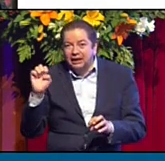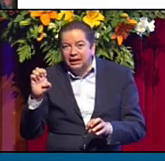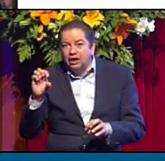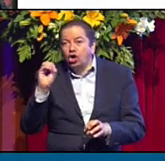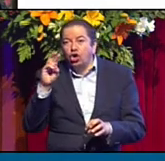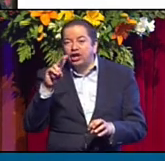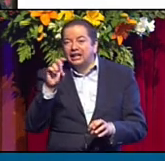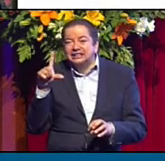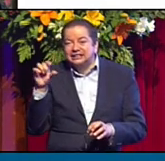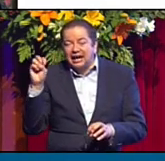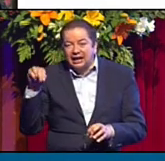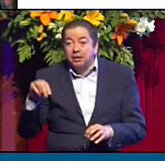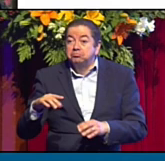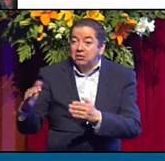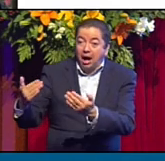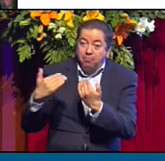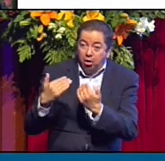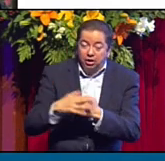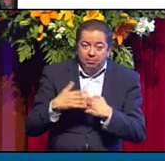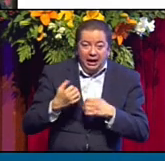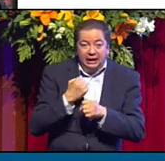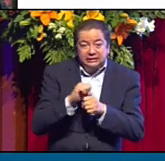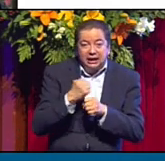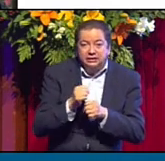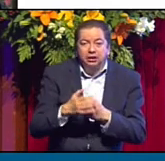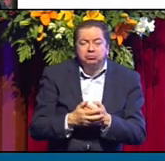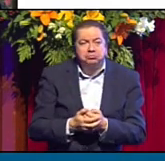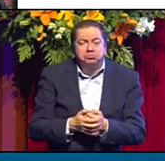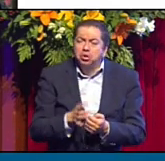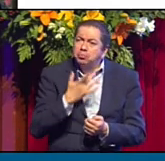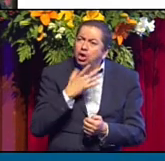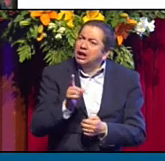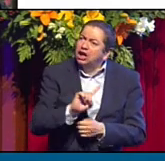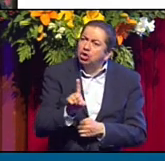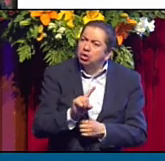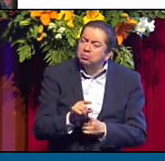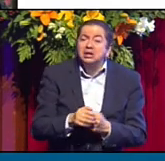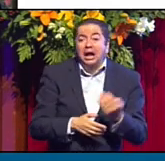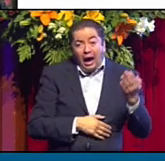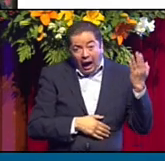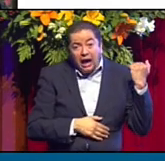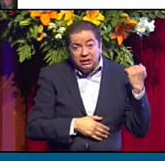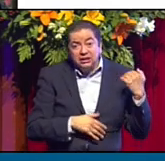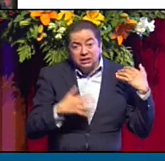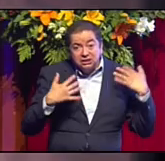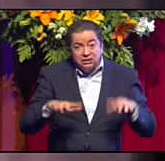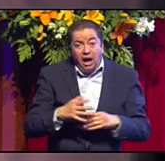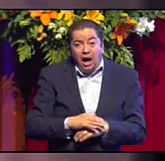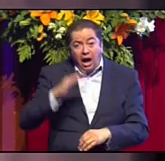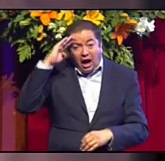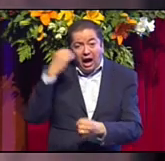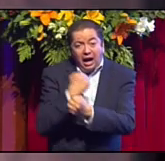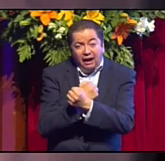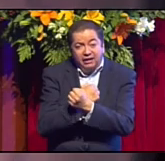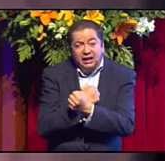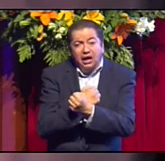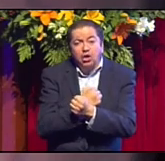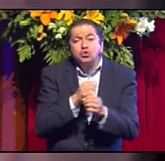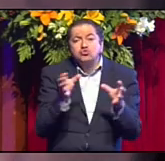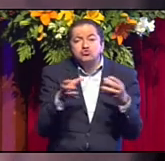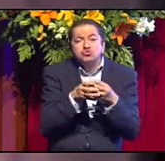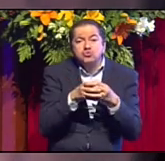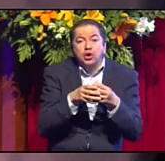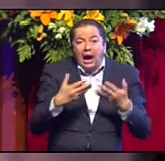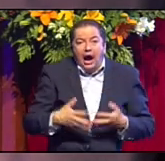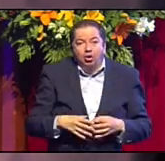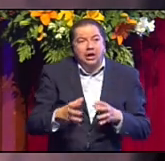apoyo para poder hacer este taller. Le dijimos, ¿y por qué no? Ya lo habíamos hecho con Carabineros, con un grupo pequeñito años anteriores, pero